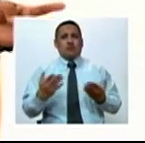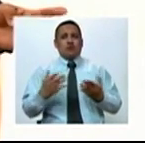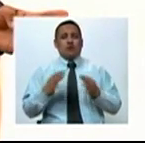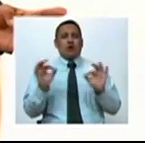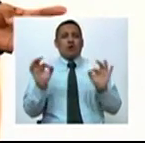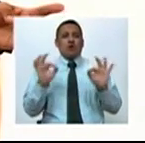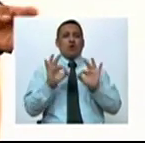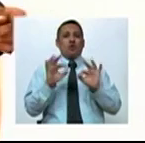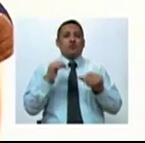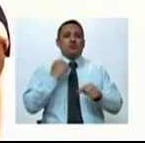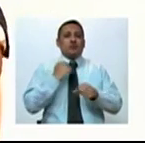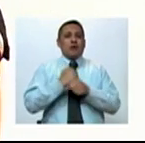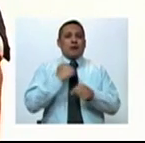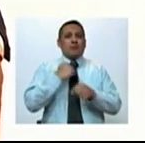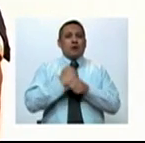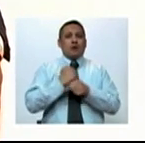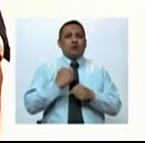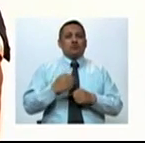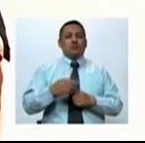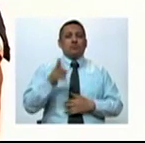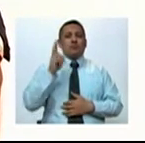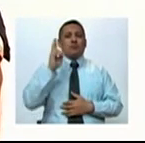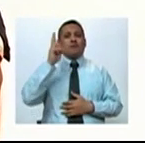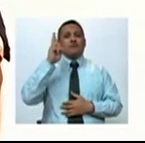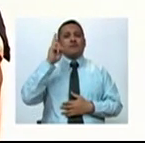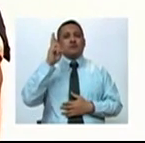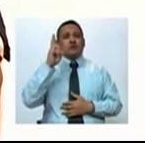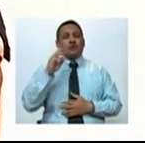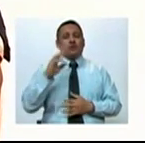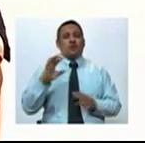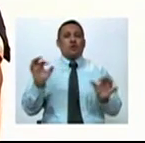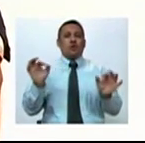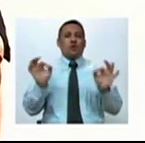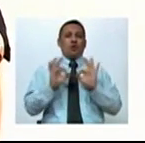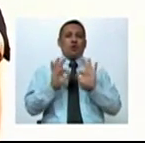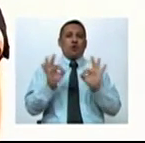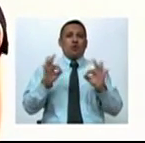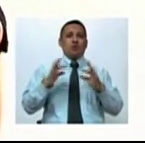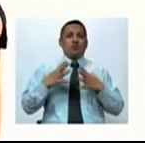trabajos de un profesor, de